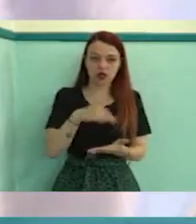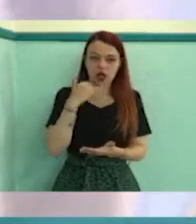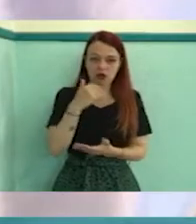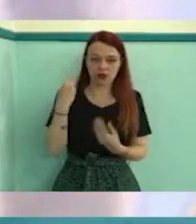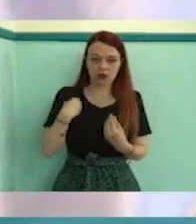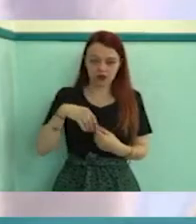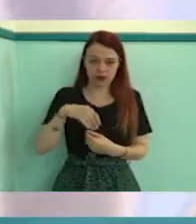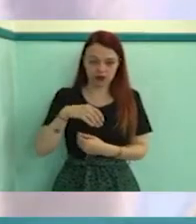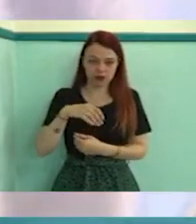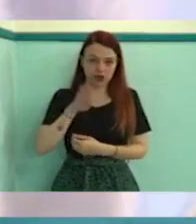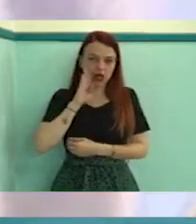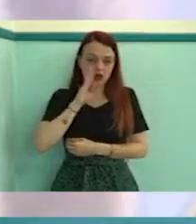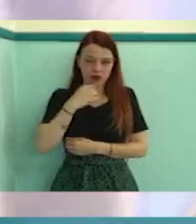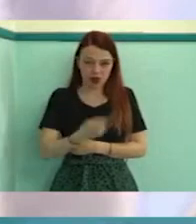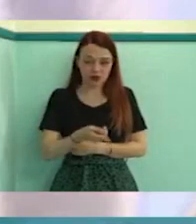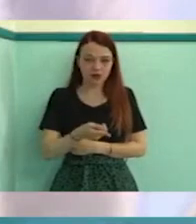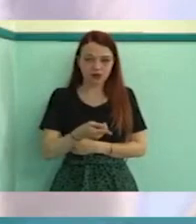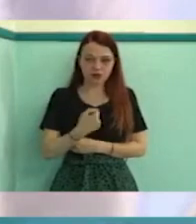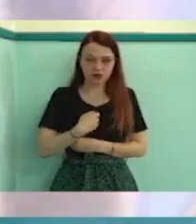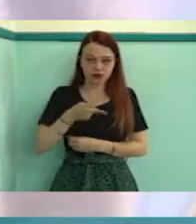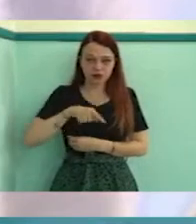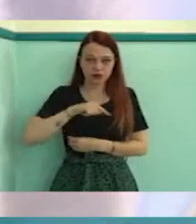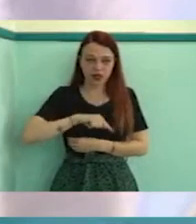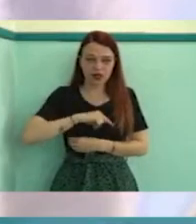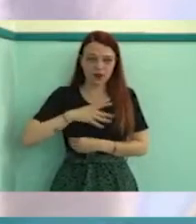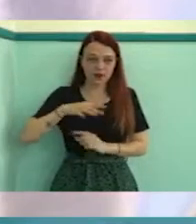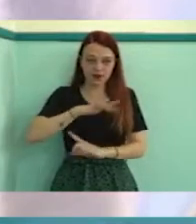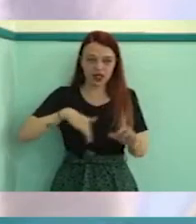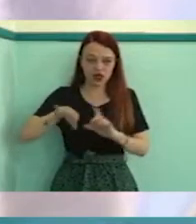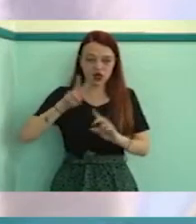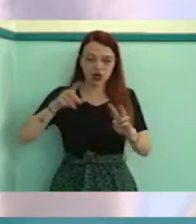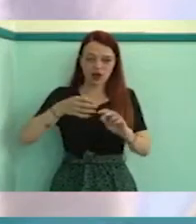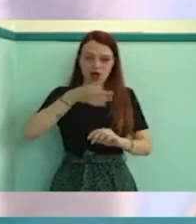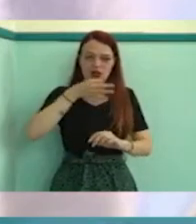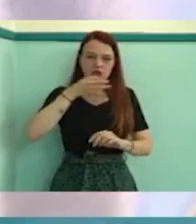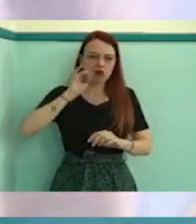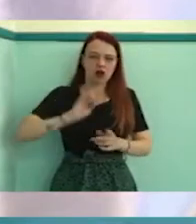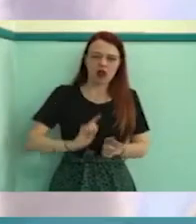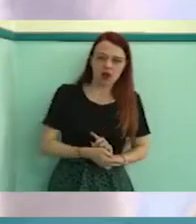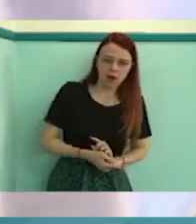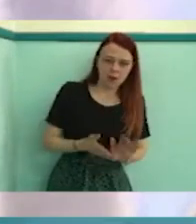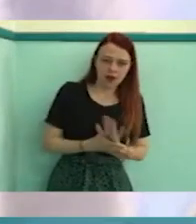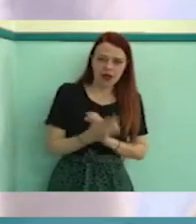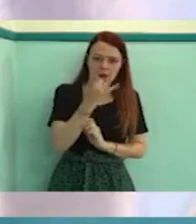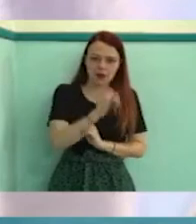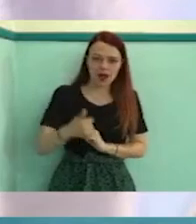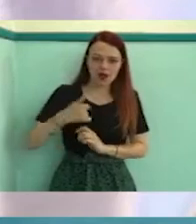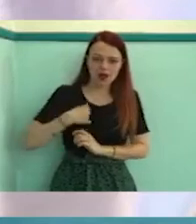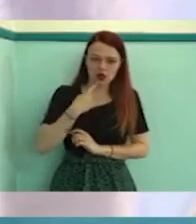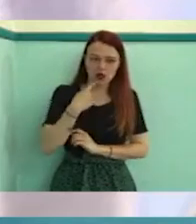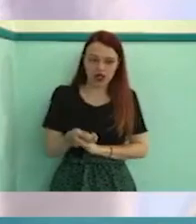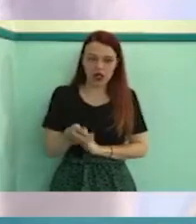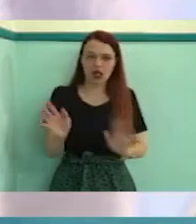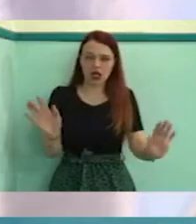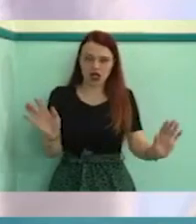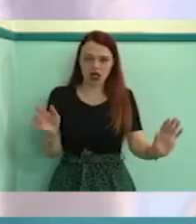arancha eh también he notado Que mi entorno ha cambiado el discurso desde la primera vez que yo dije eh